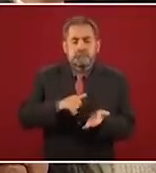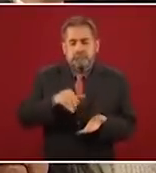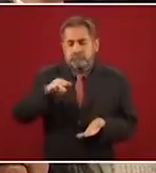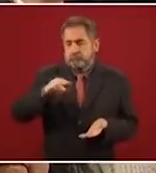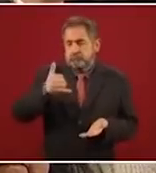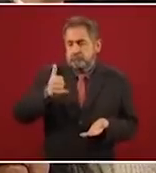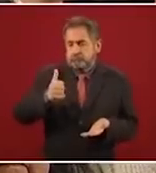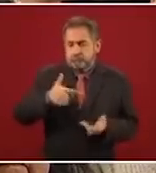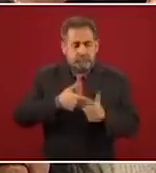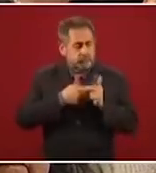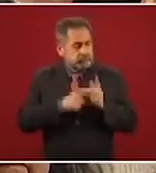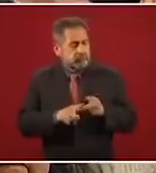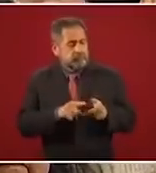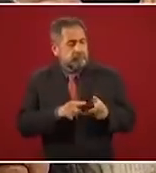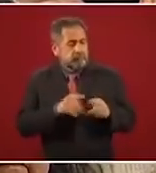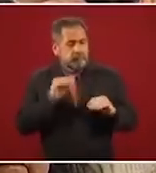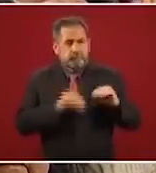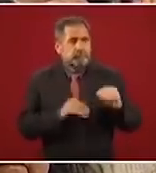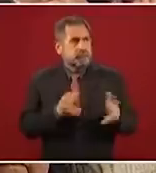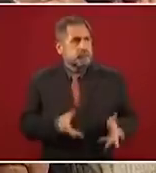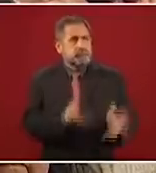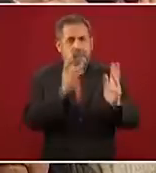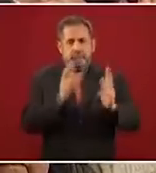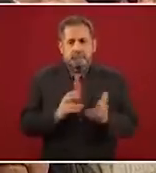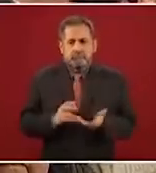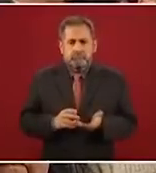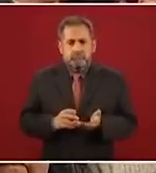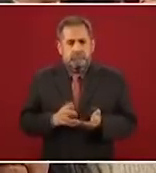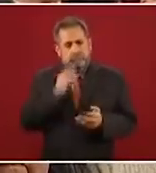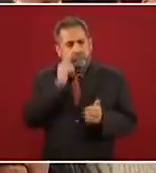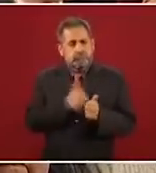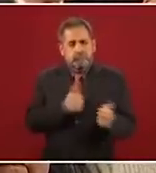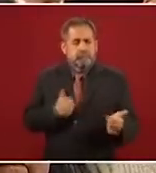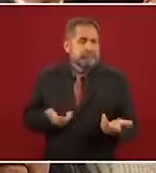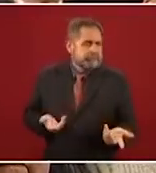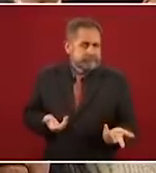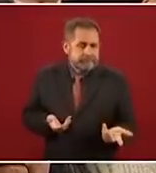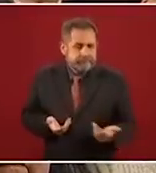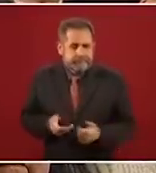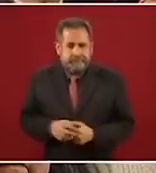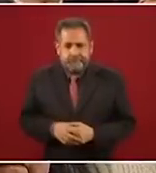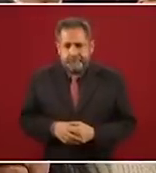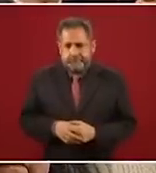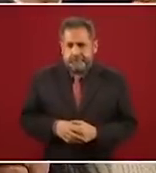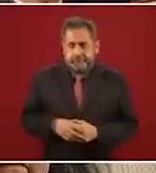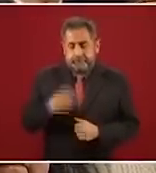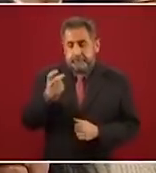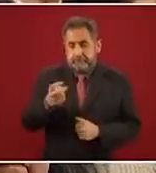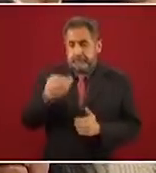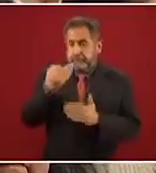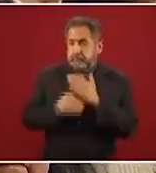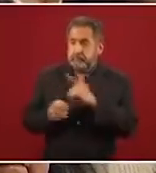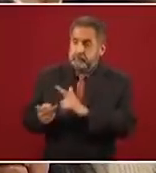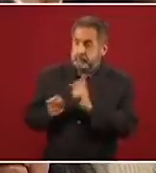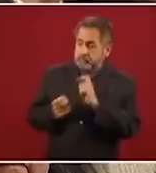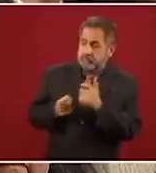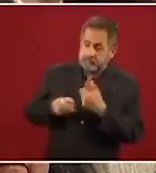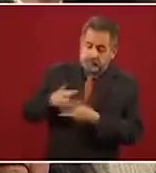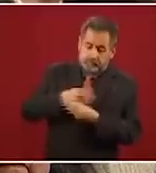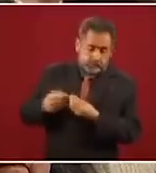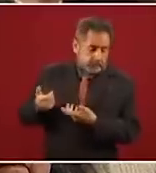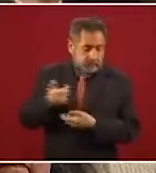echada a andar en la edificación del Tren Maya, no quiere atrasos, y esta falta de recursos